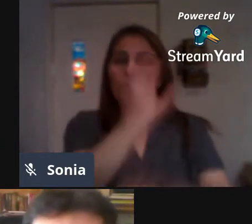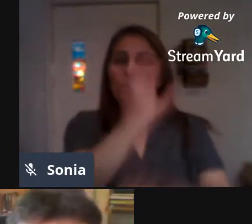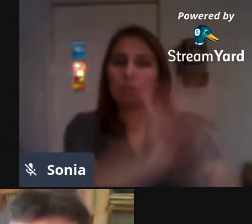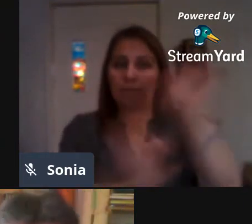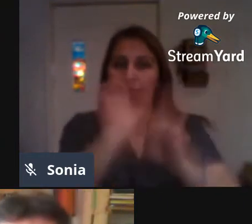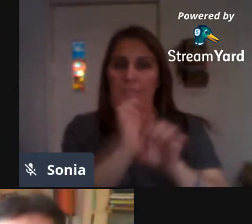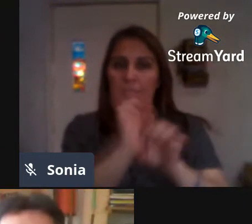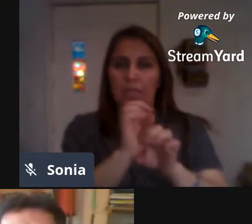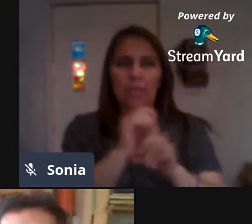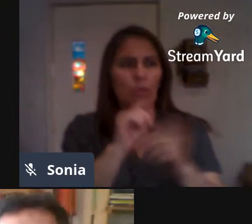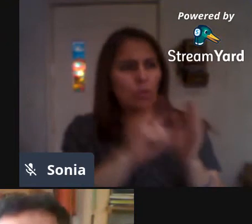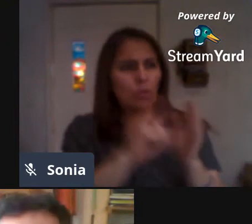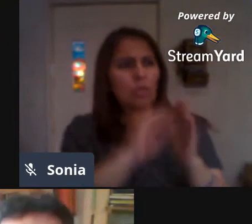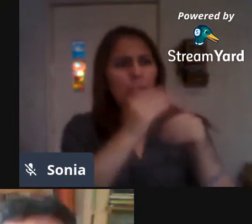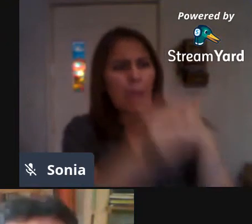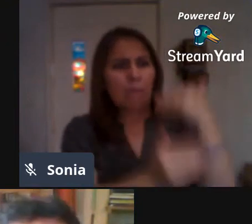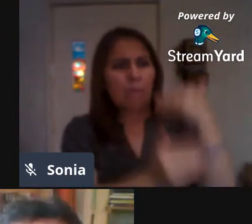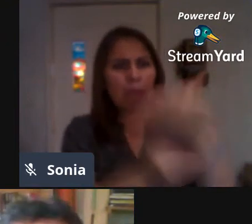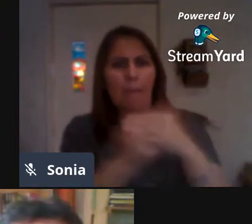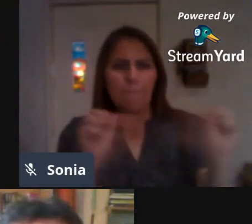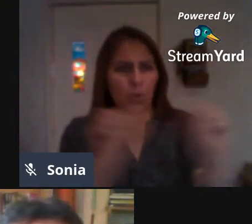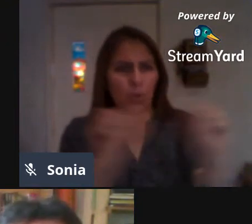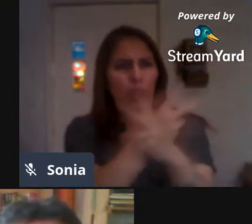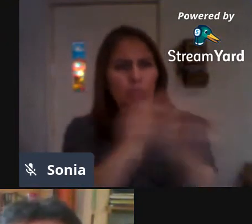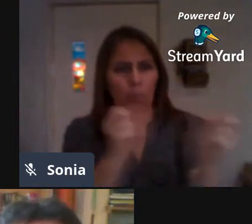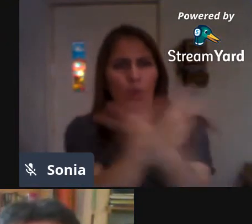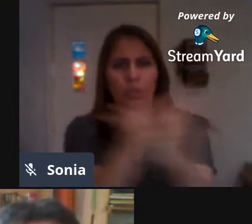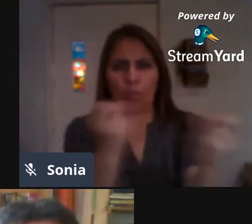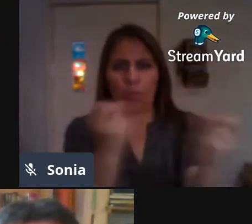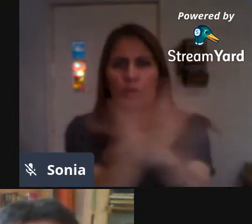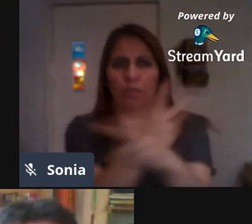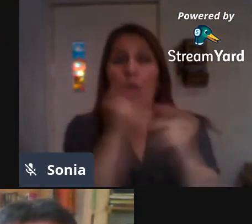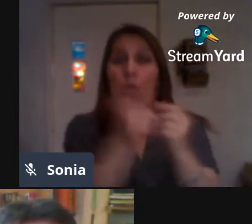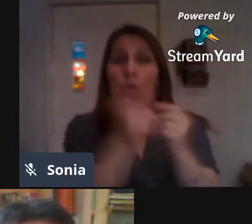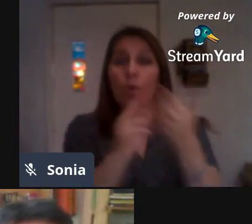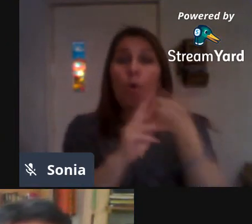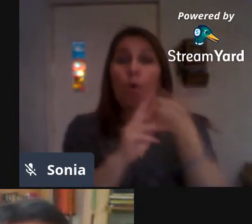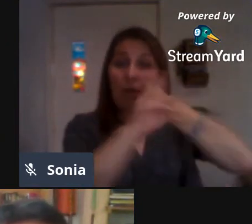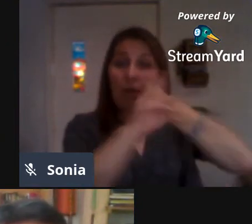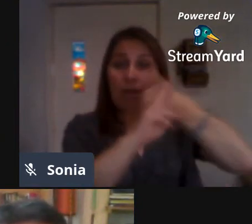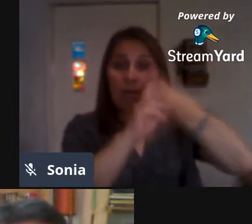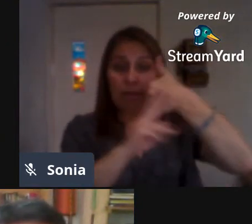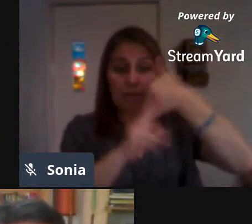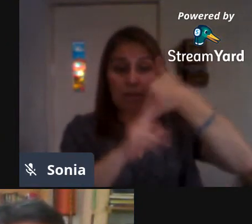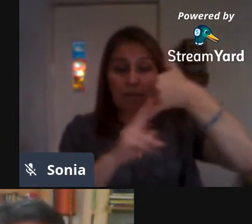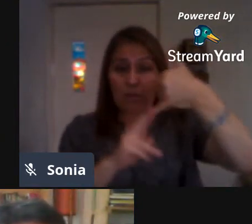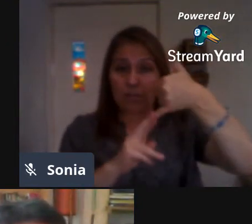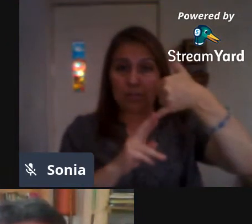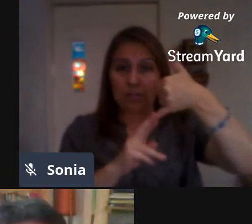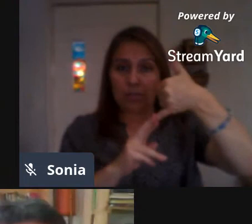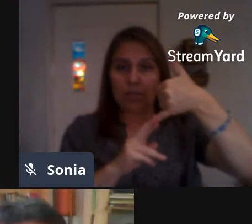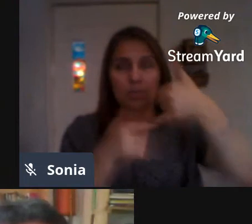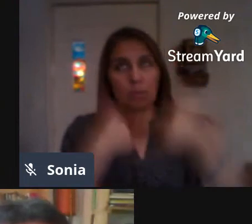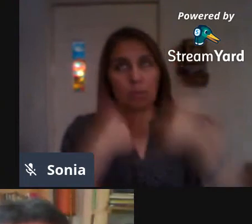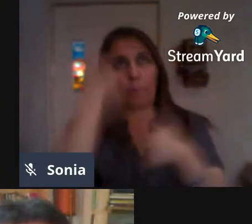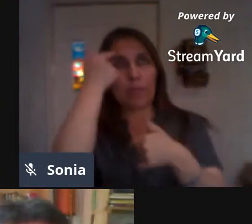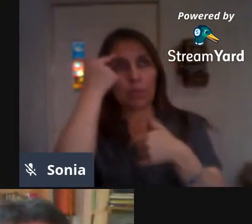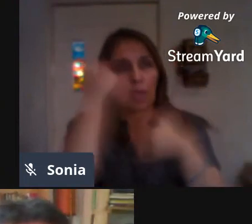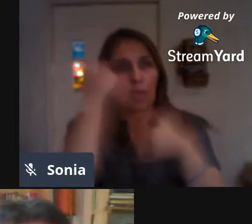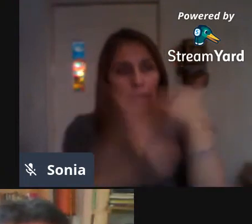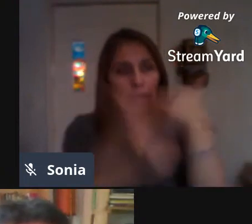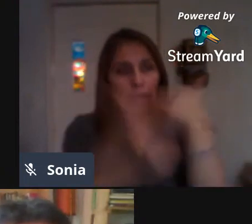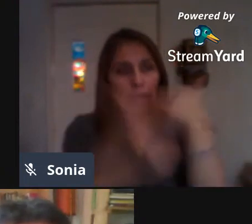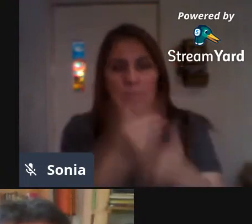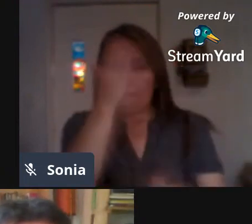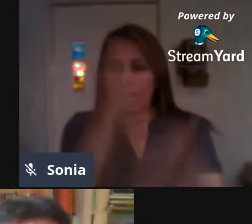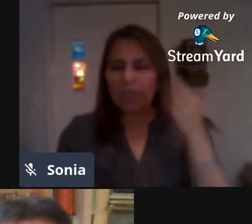este es mundo las regiones y yo siento que termina ese ciclo después de unos ocho años o algo así